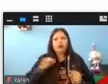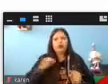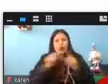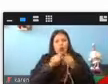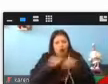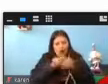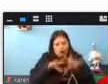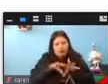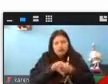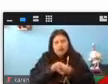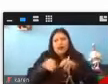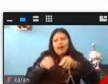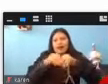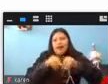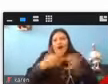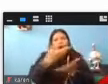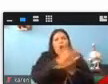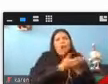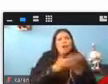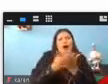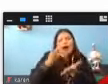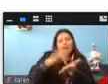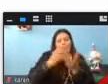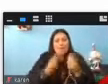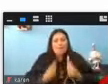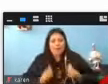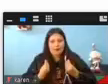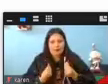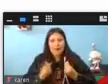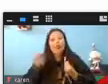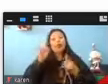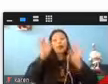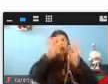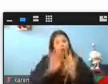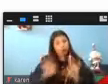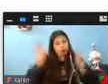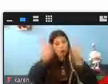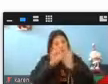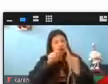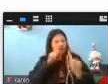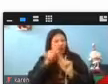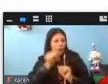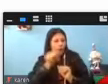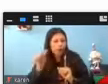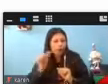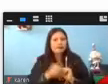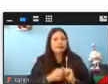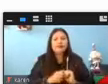en el territorio compartido y habitado. También es importante señalar,